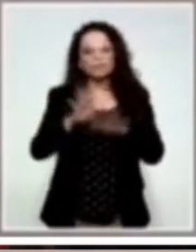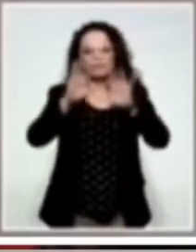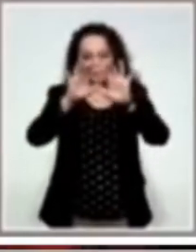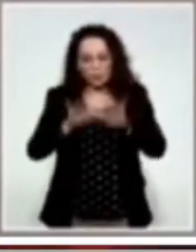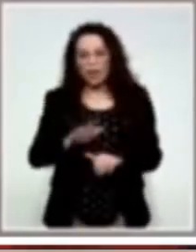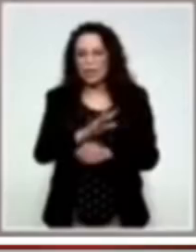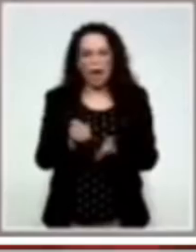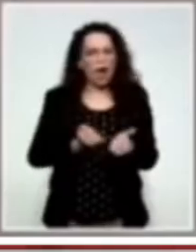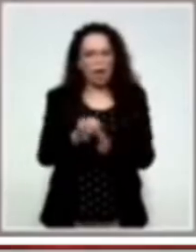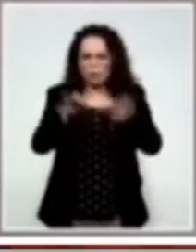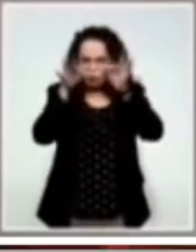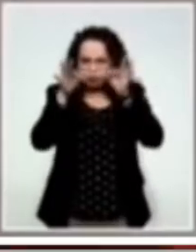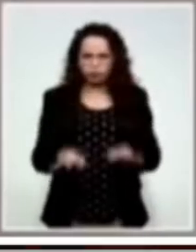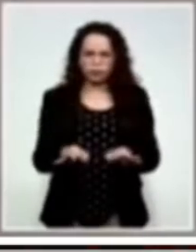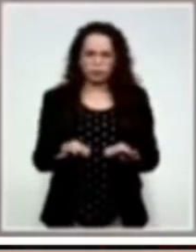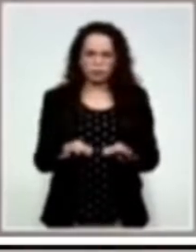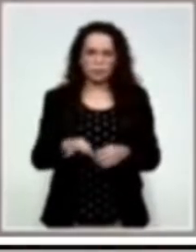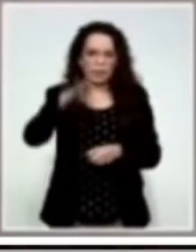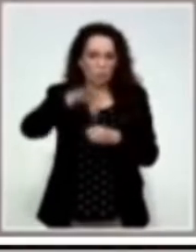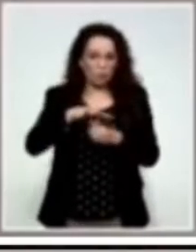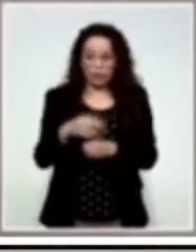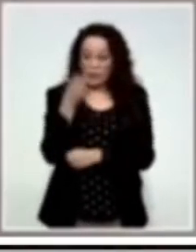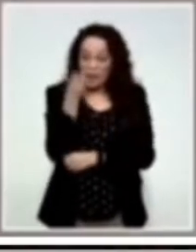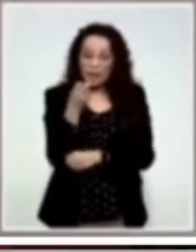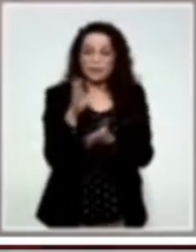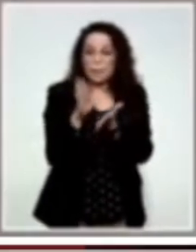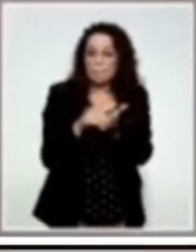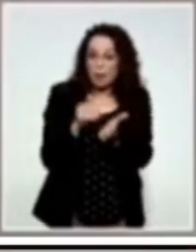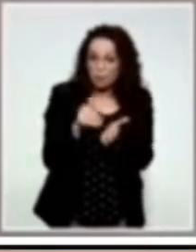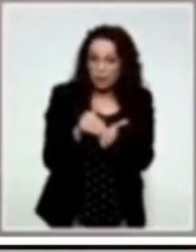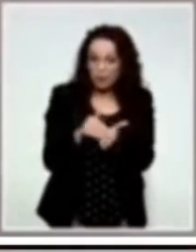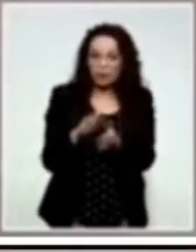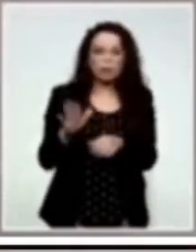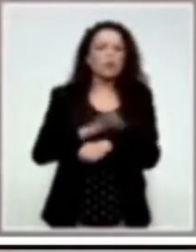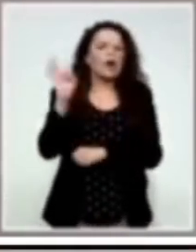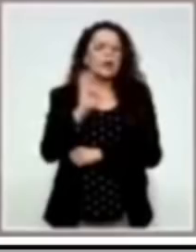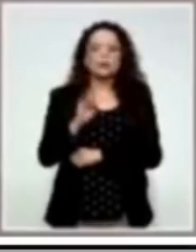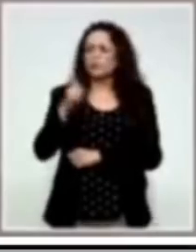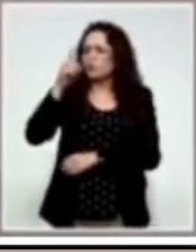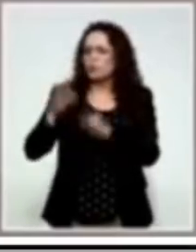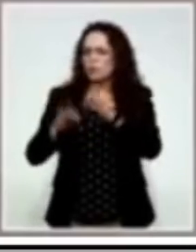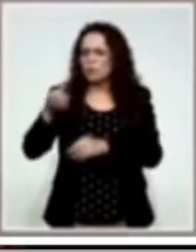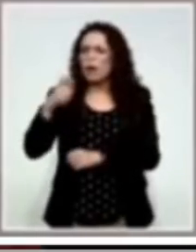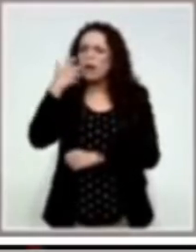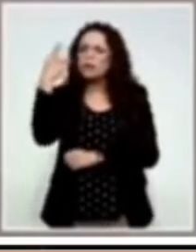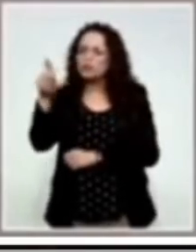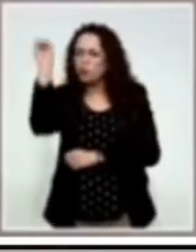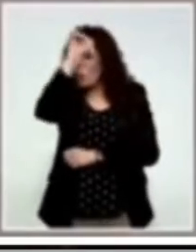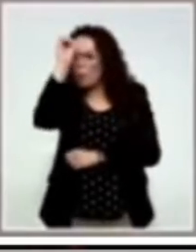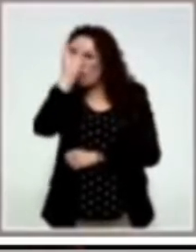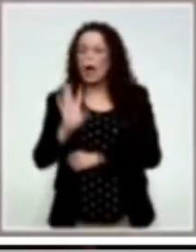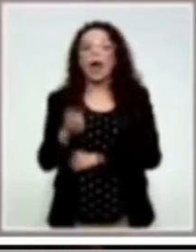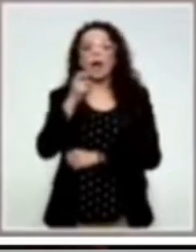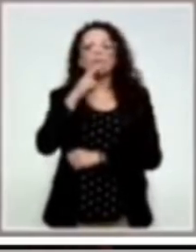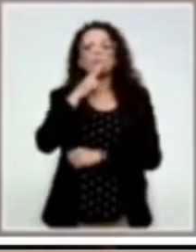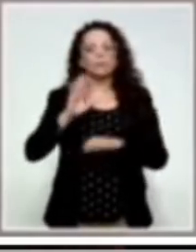definitivo y no votar un documento que igual al final algún ministro tuviera una observación, por prudencia se decidió que